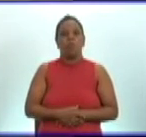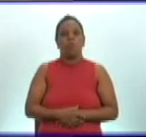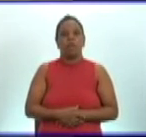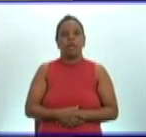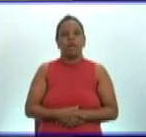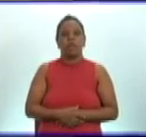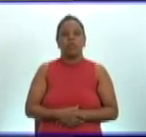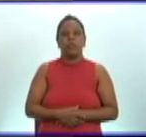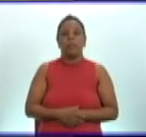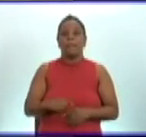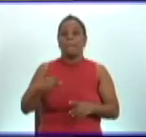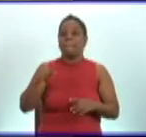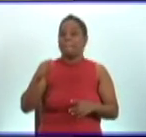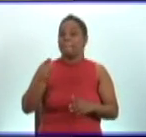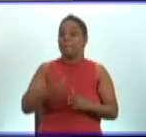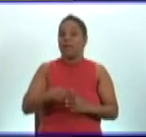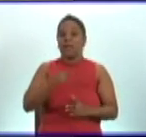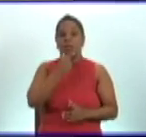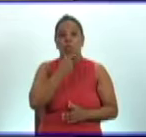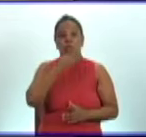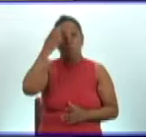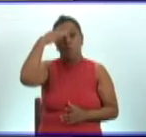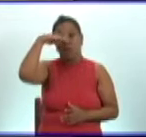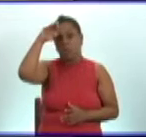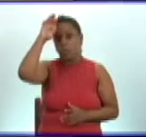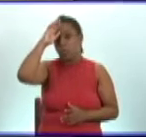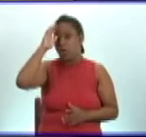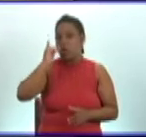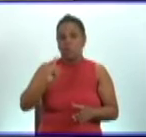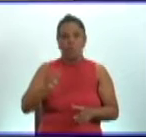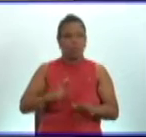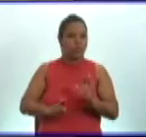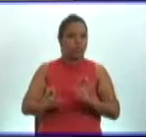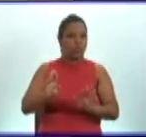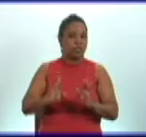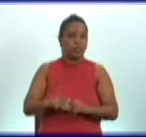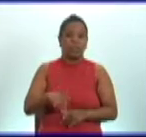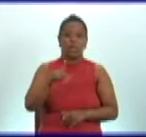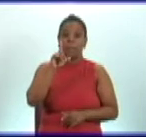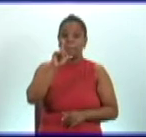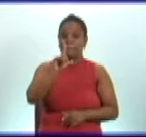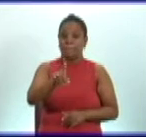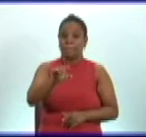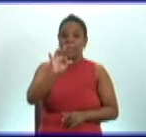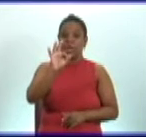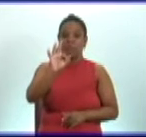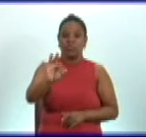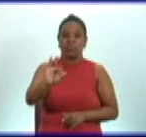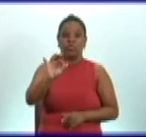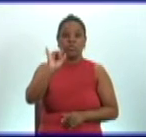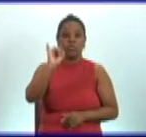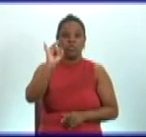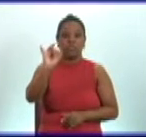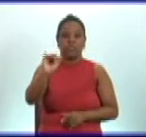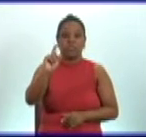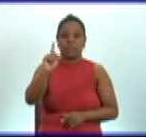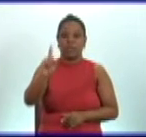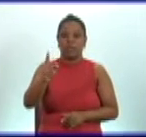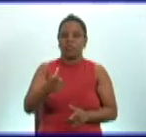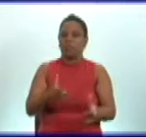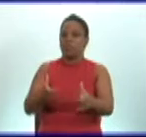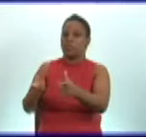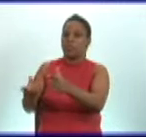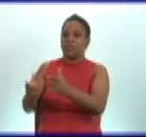el terror en la juventud cubana. Pues se va a dar entonces en 1871 el fusilamiento de los estudiantes de